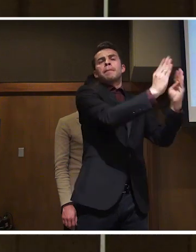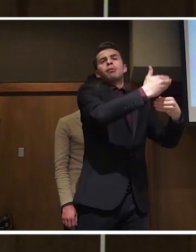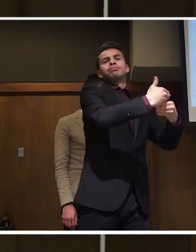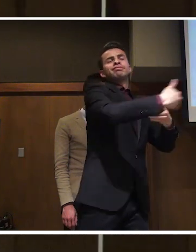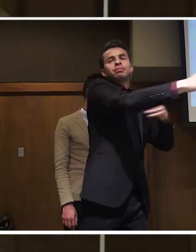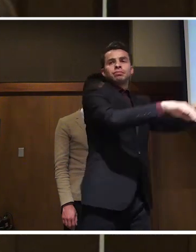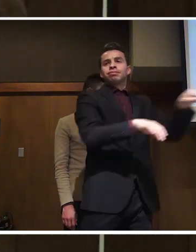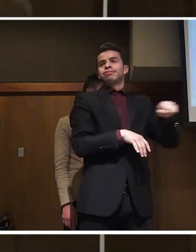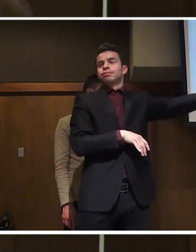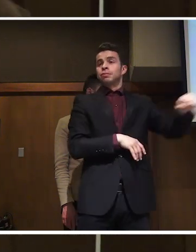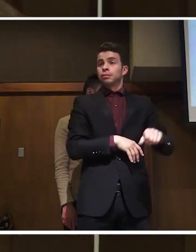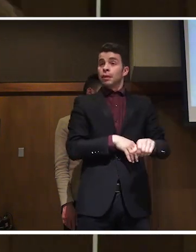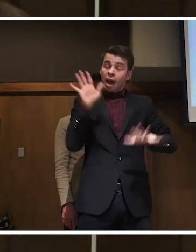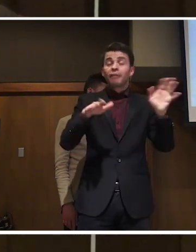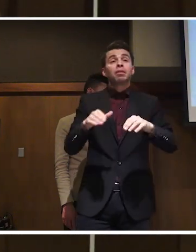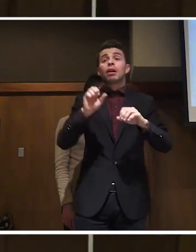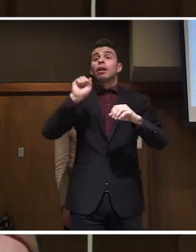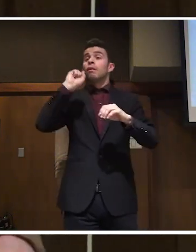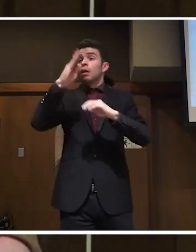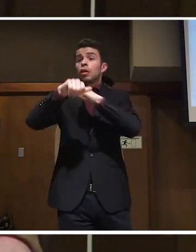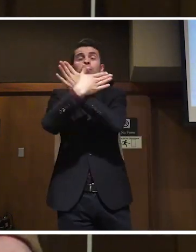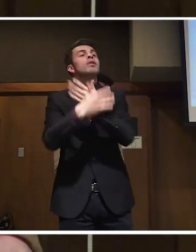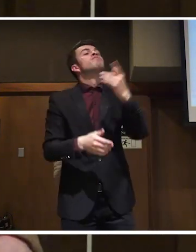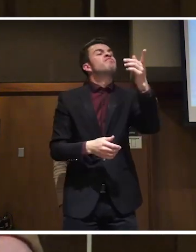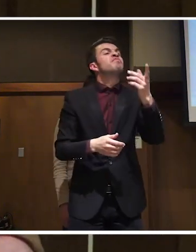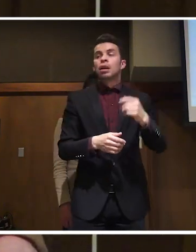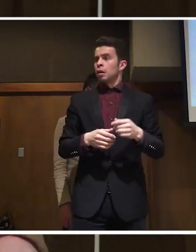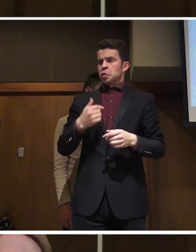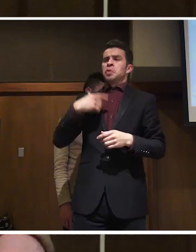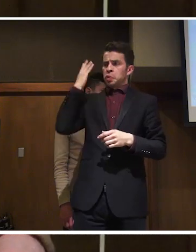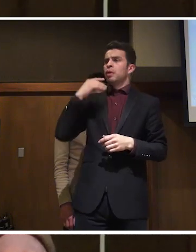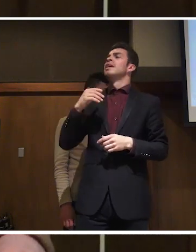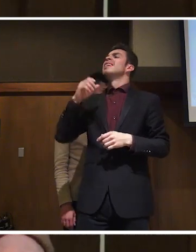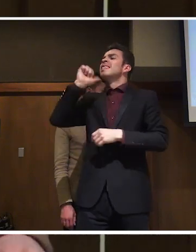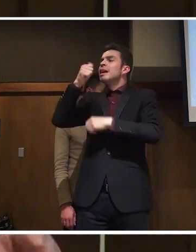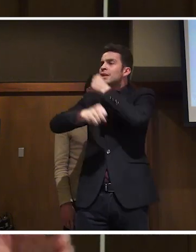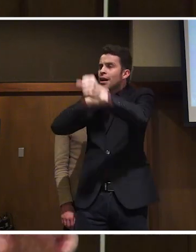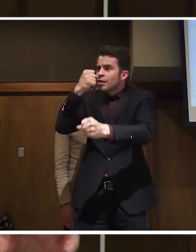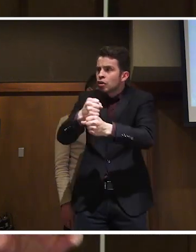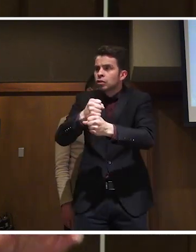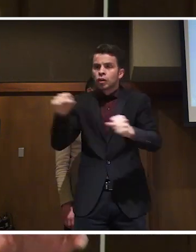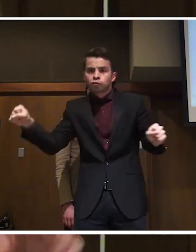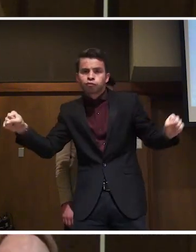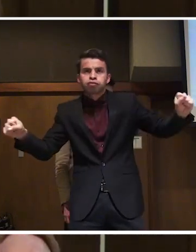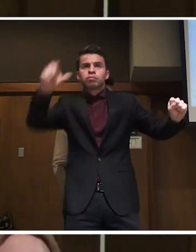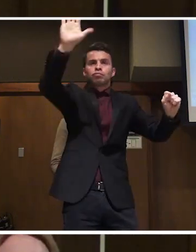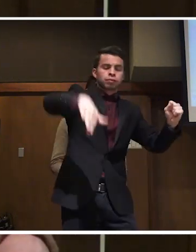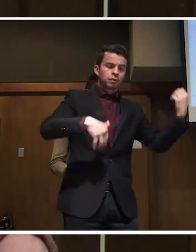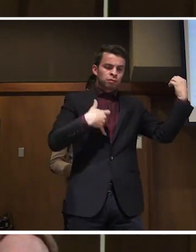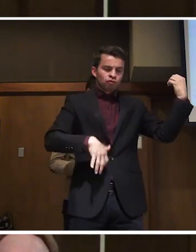alguien y decía, hombre, yo llevo 10 años haciendo grabaciones de música popular, se lo